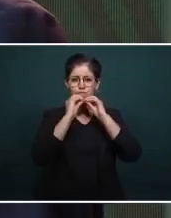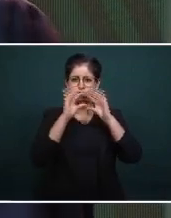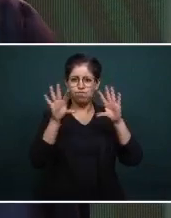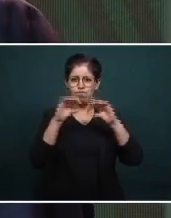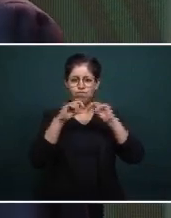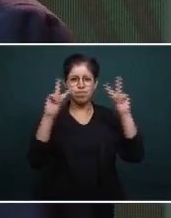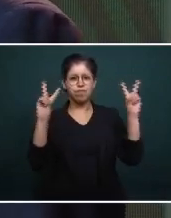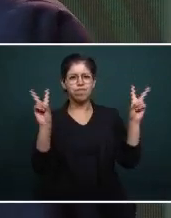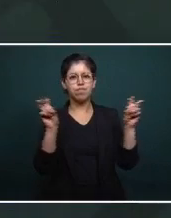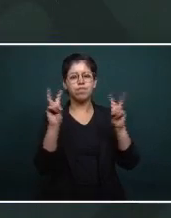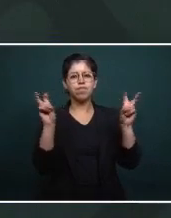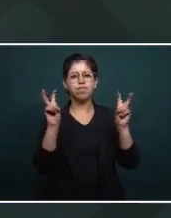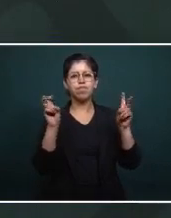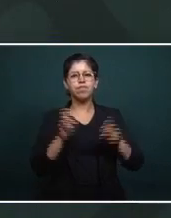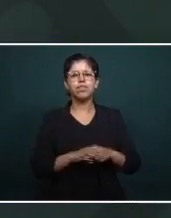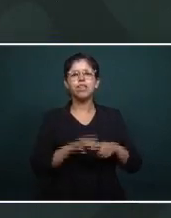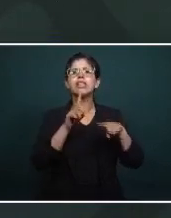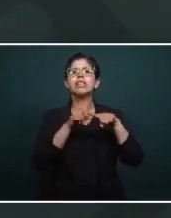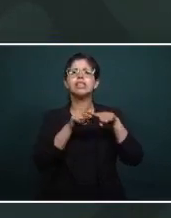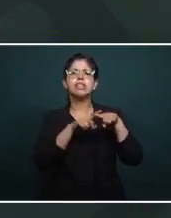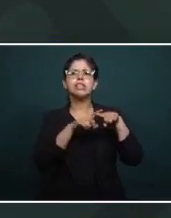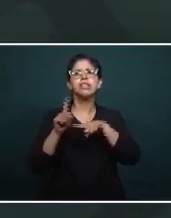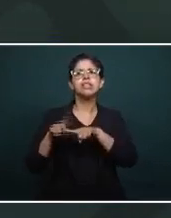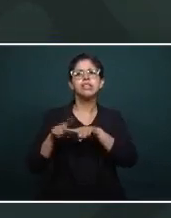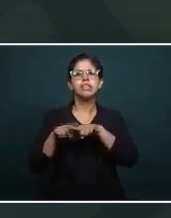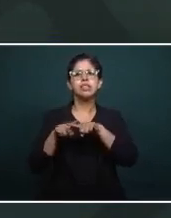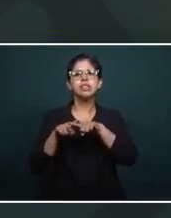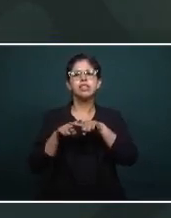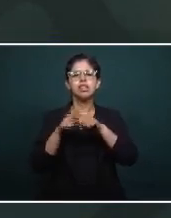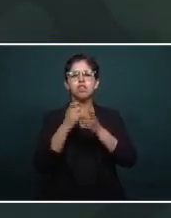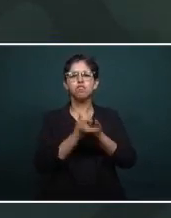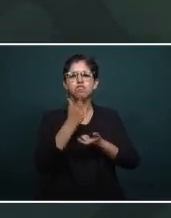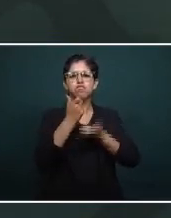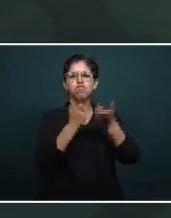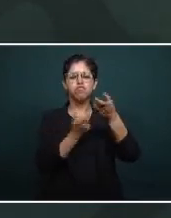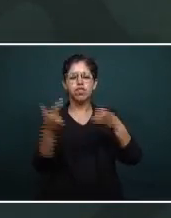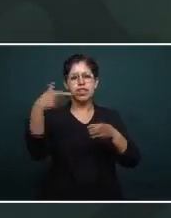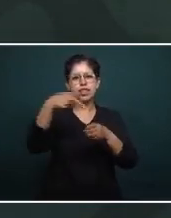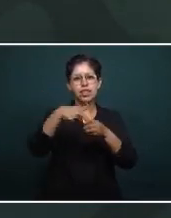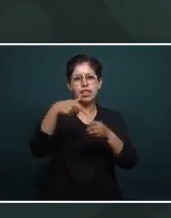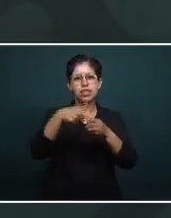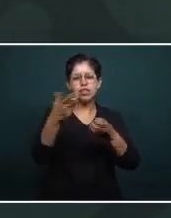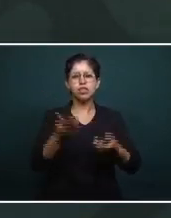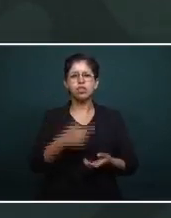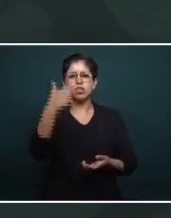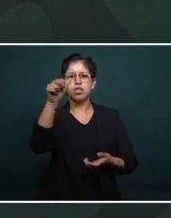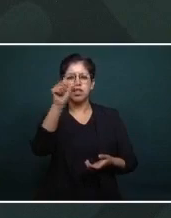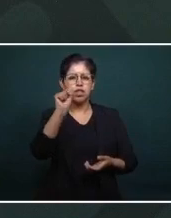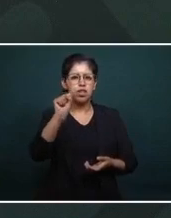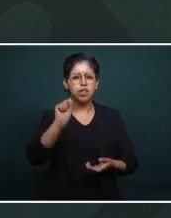sobre el quién es quién en los precios de las gasolinas, del gas,